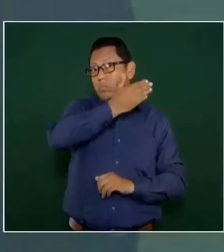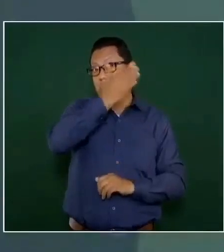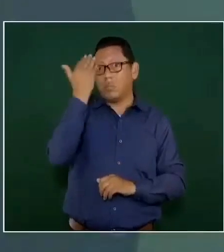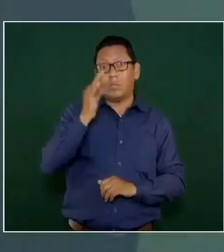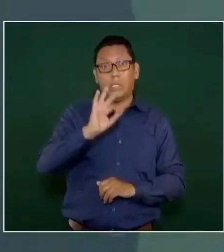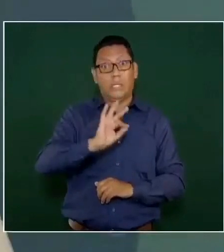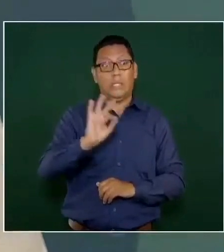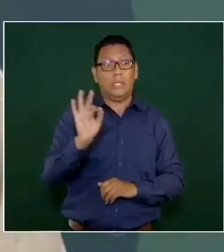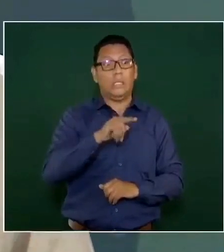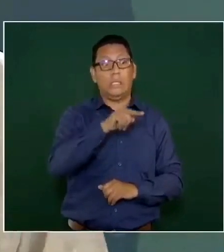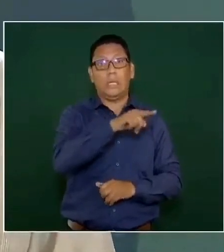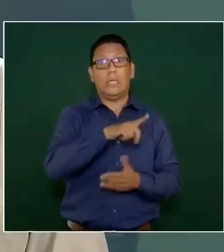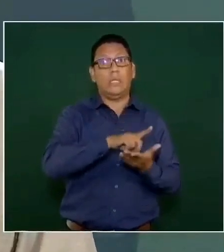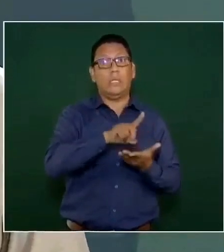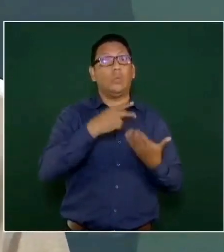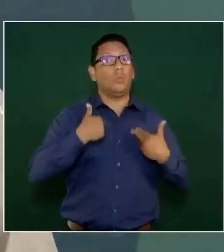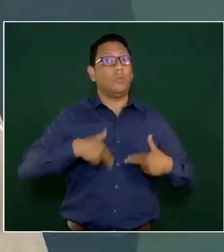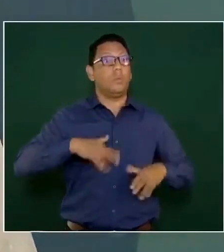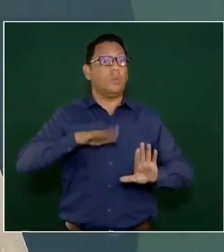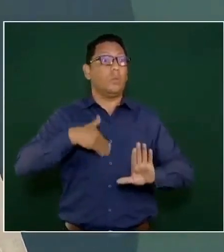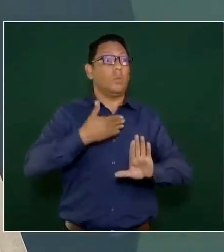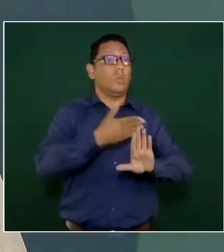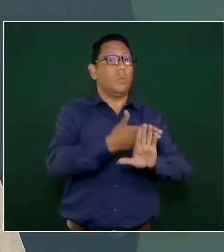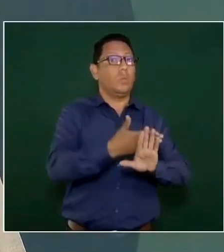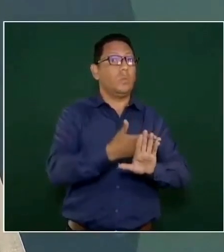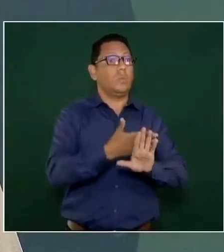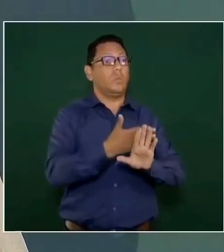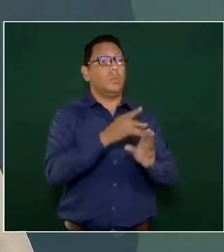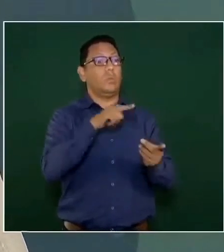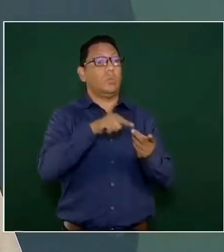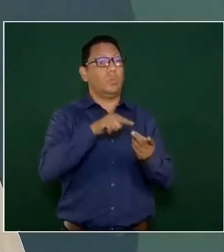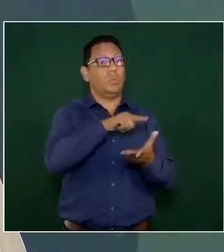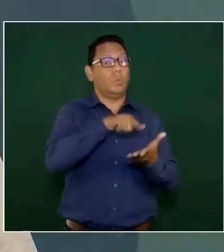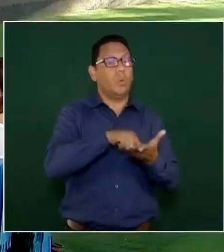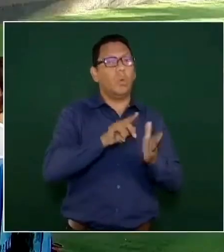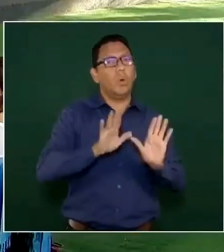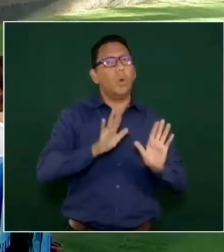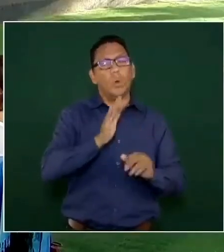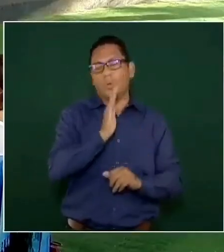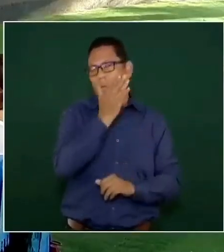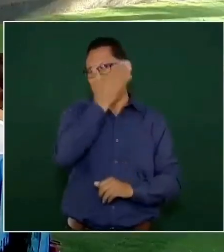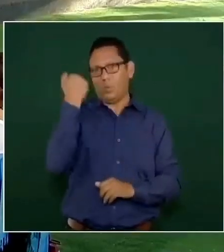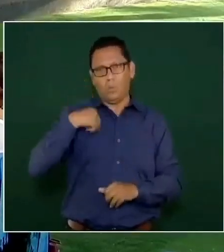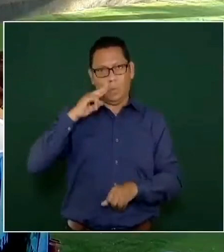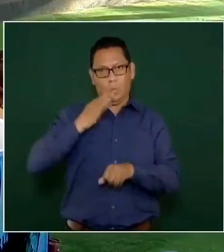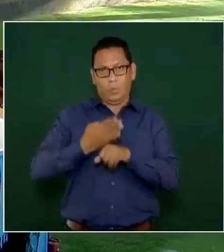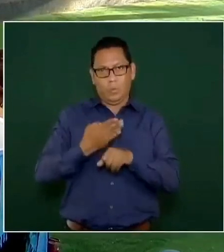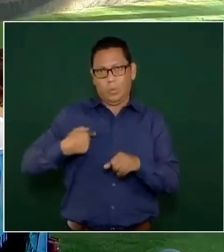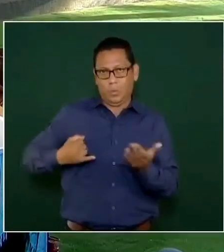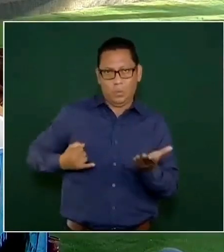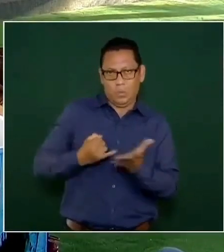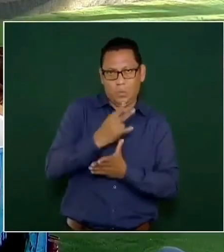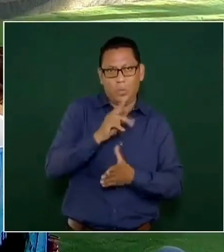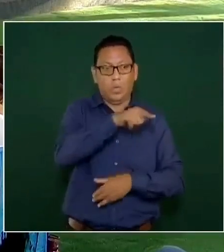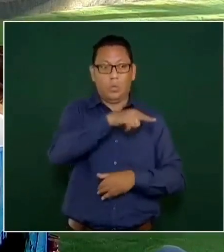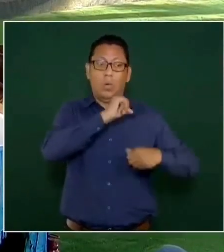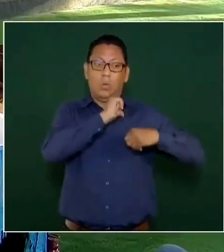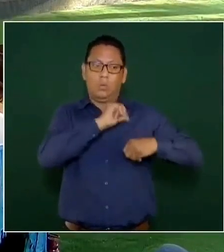violaciones a derechos humanos. No nos corresponde a nosotros determinarlo, corresponde a las propias autoridades, pero sí hay preocupación sobre